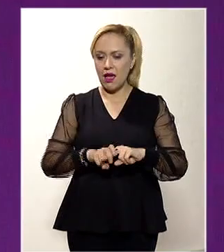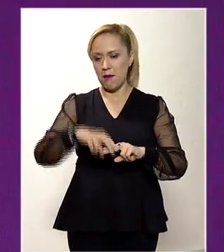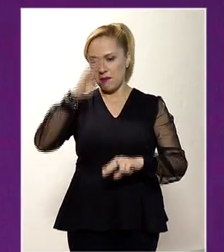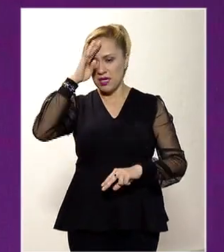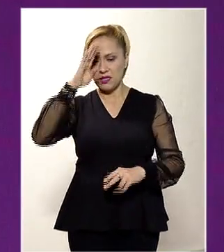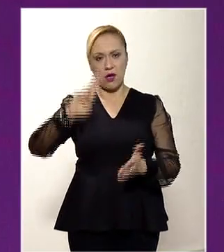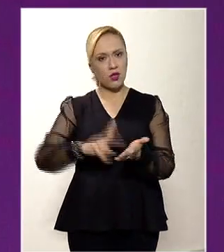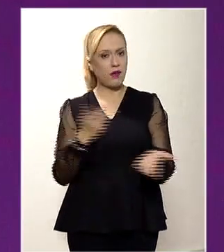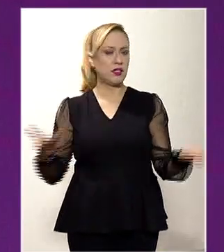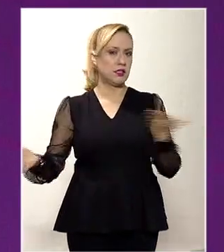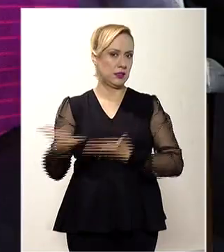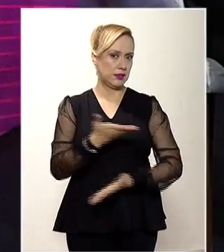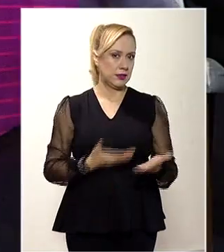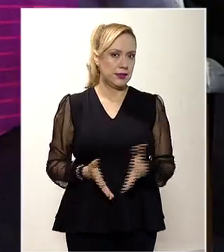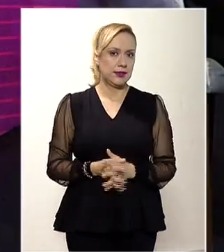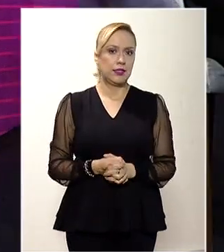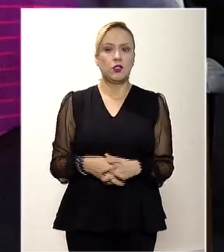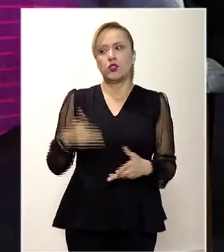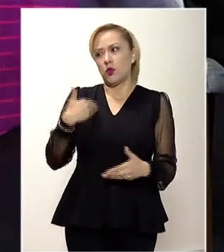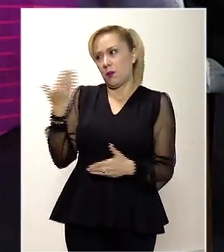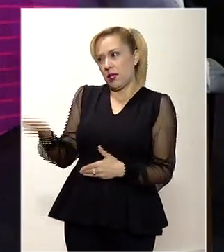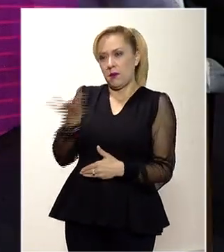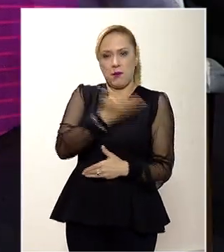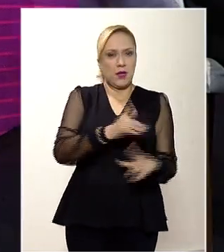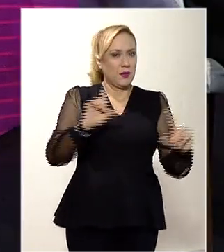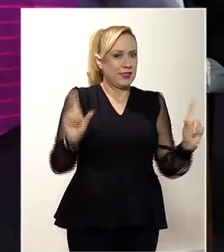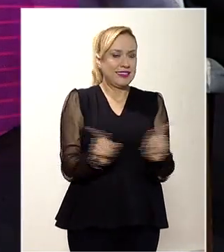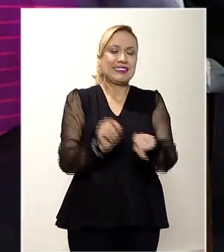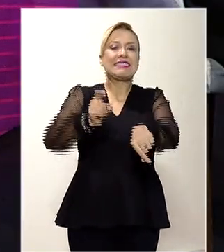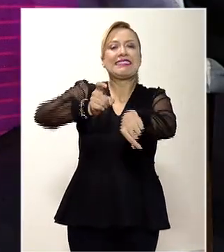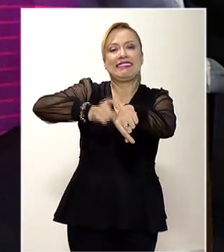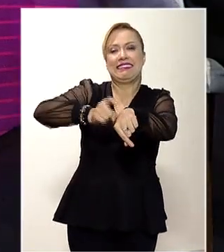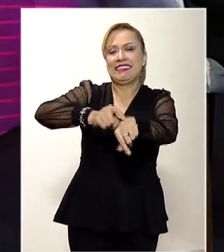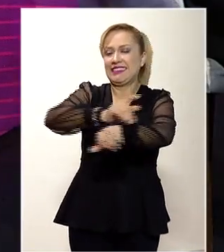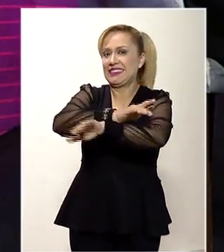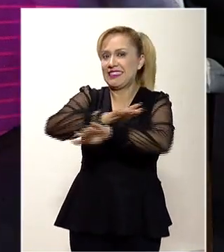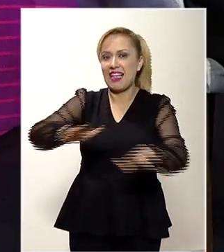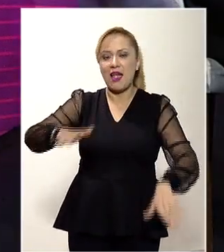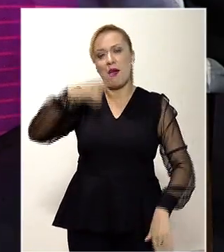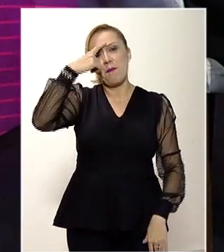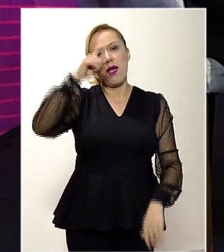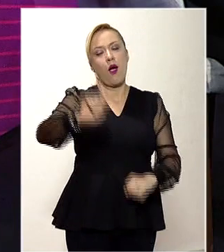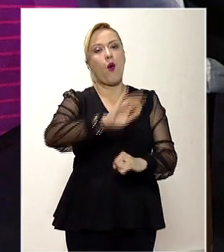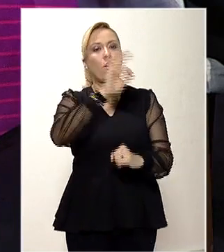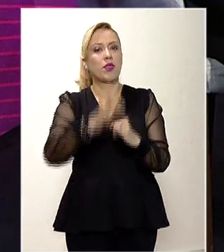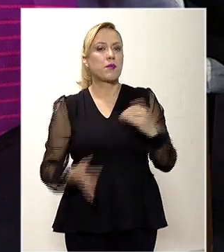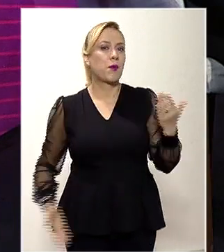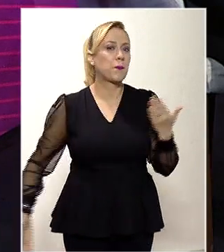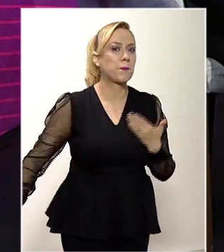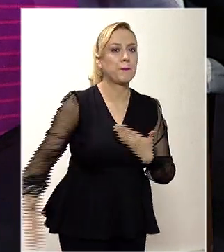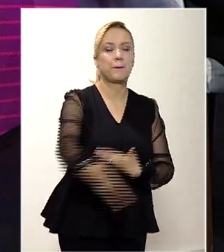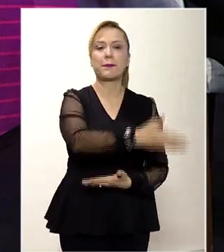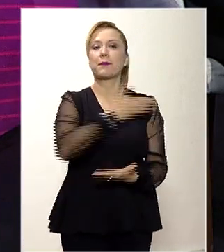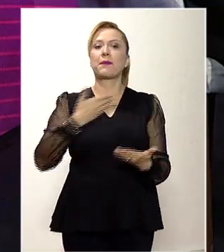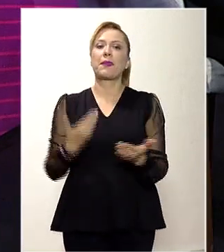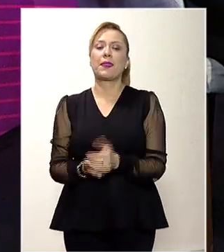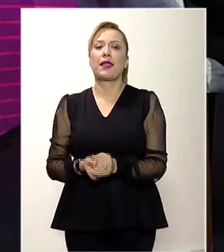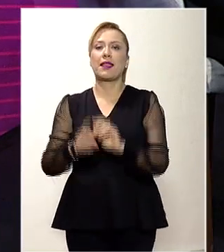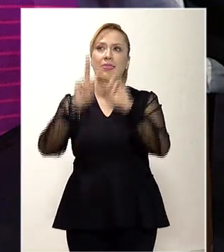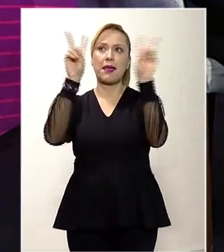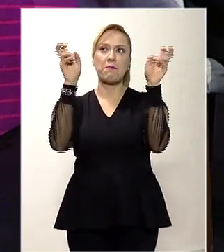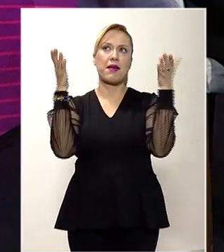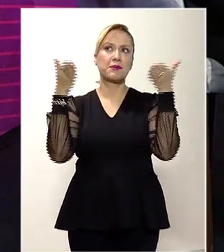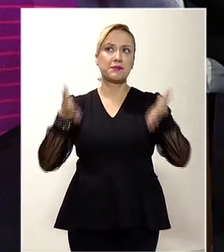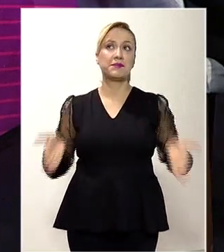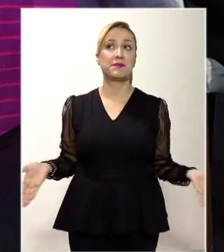Claro. Les pido una conclusión, ya se nos acabó el tiempo, breve para una última ronda Ujú. y sobre el